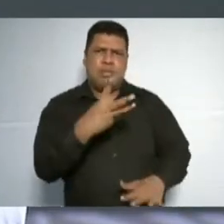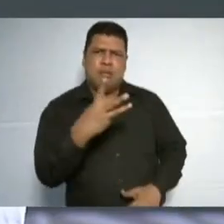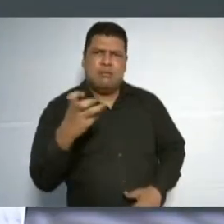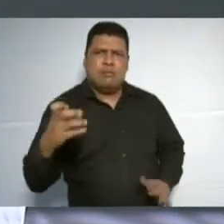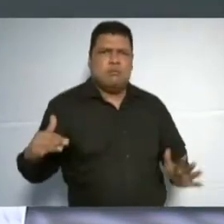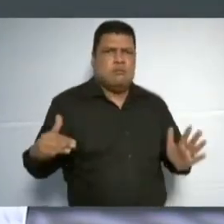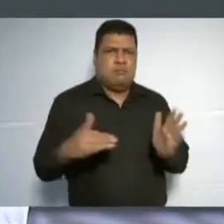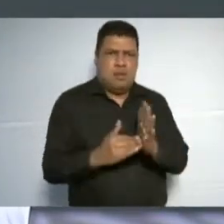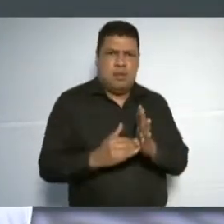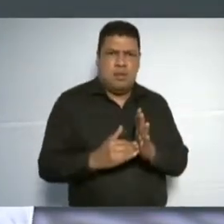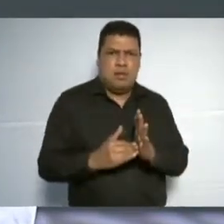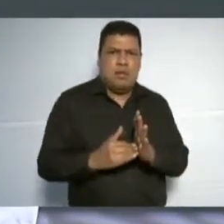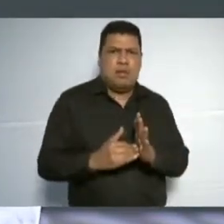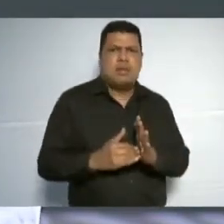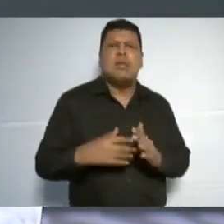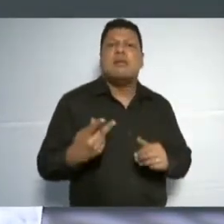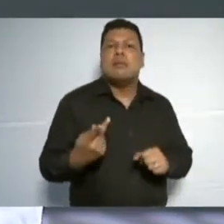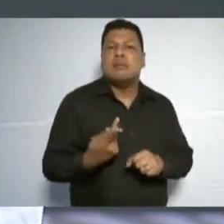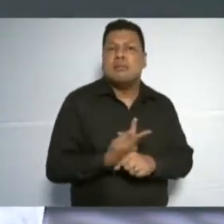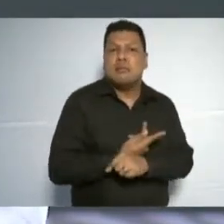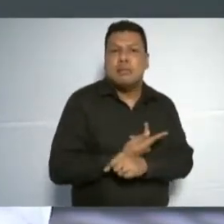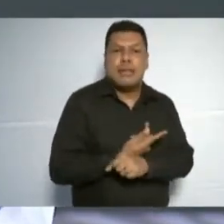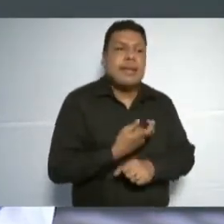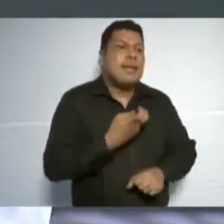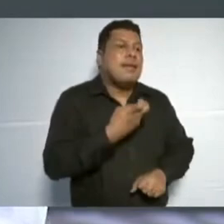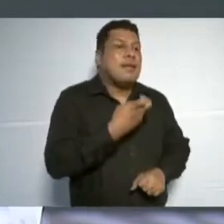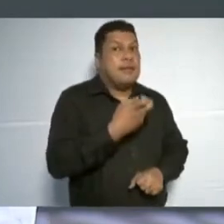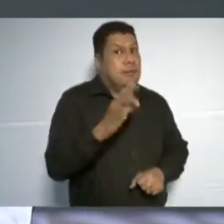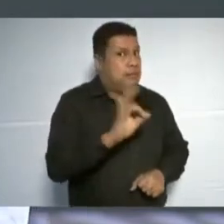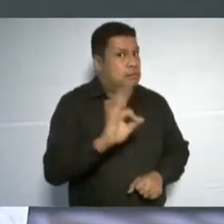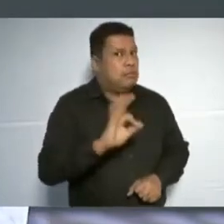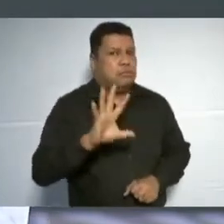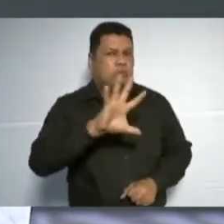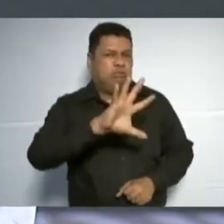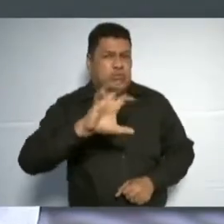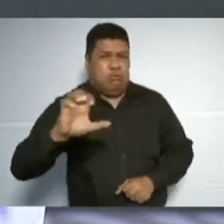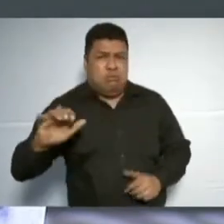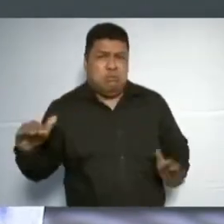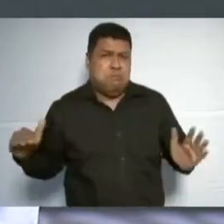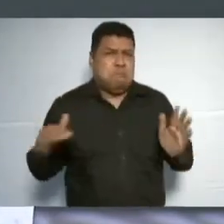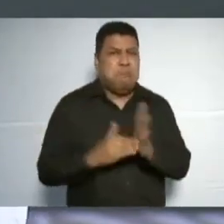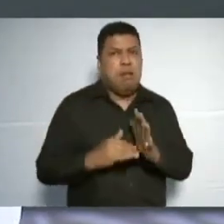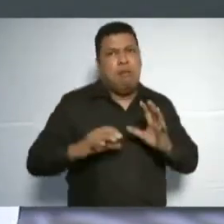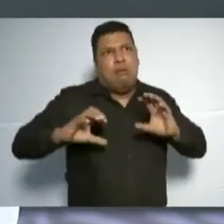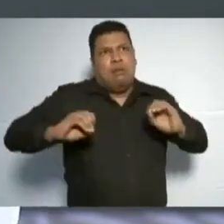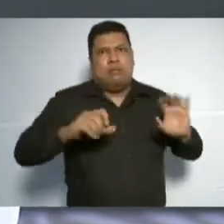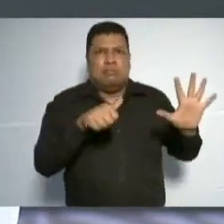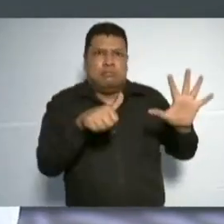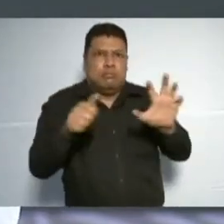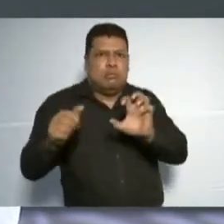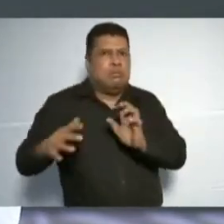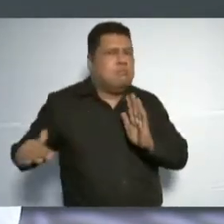pudieron haber sido 500 mil o 600 mil.